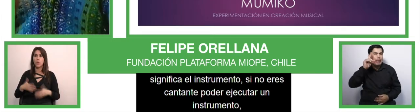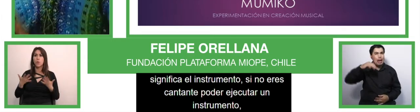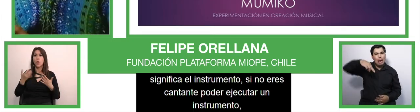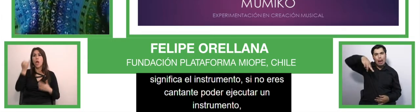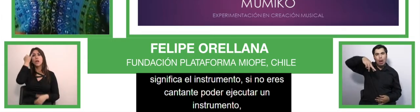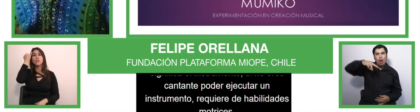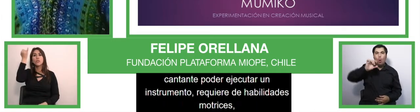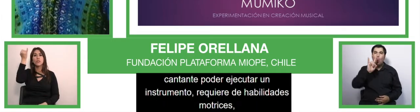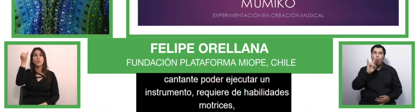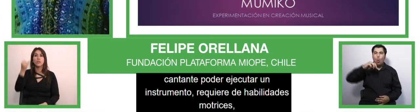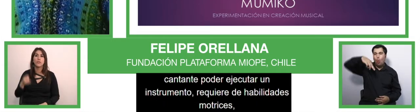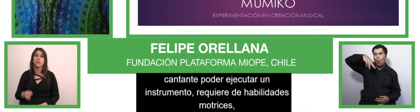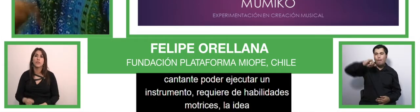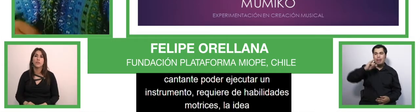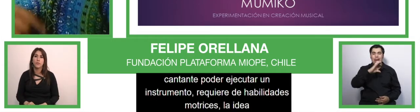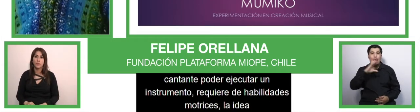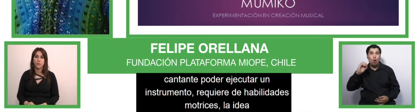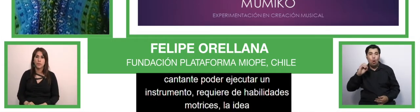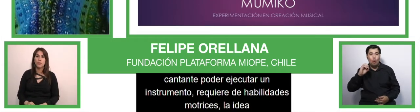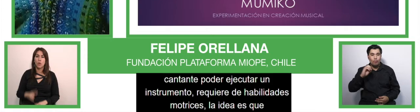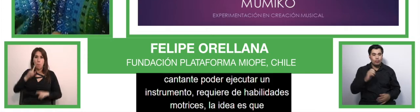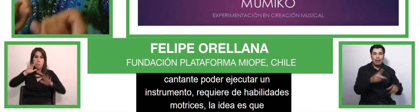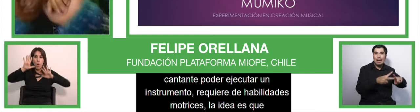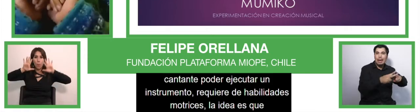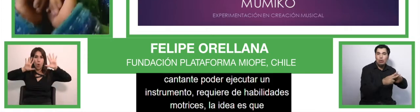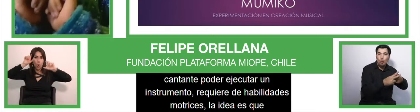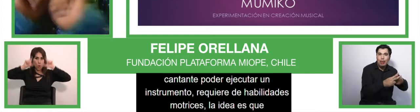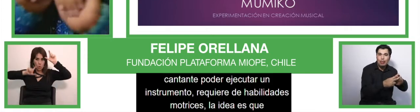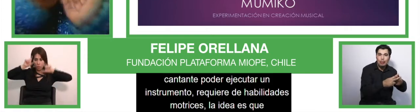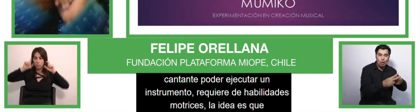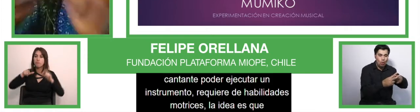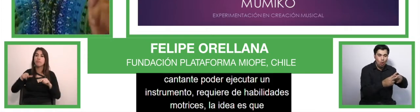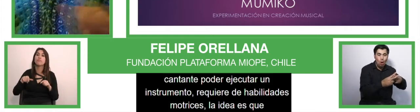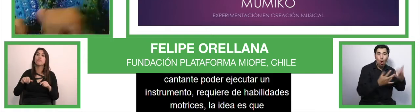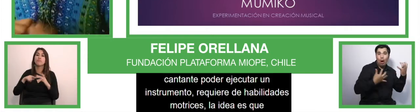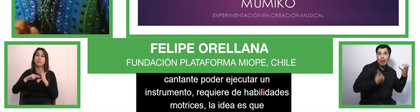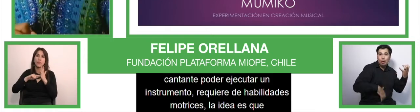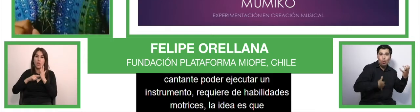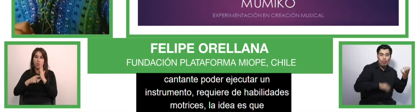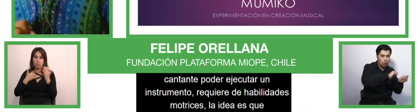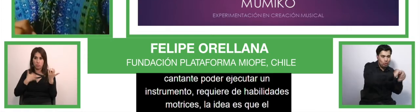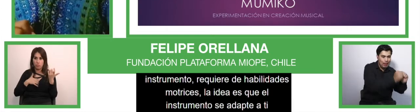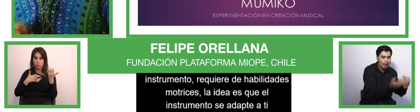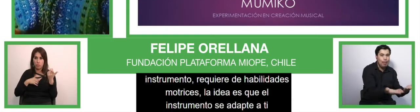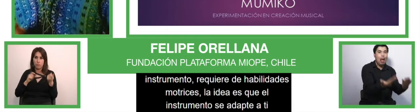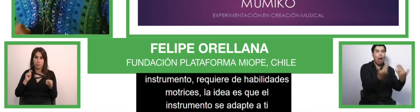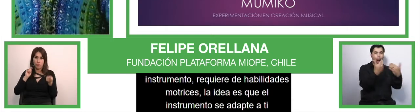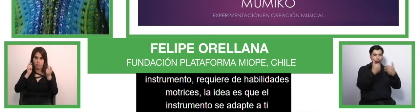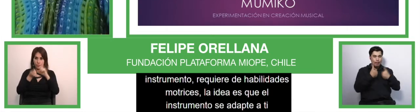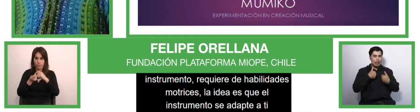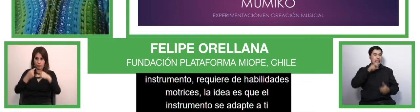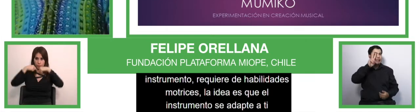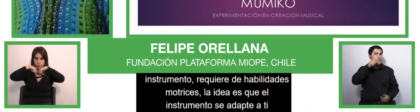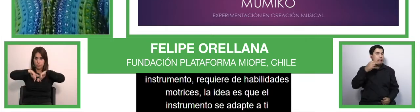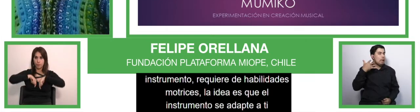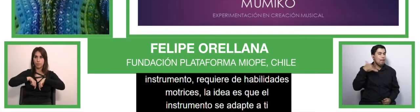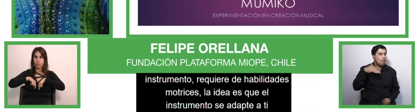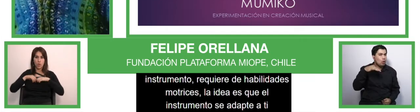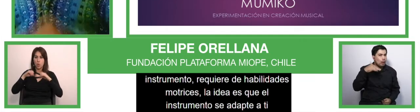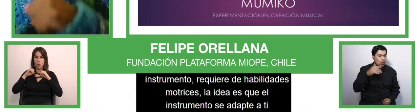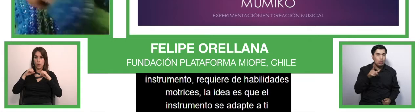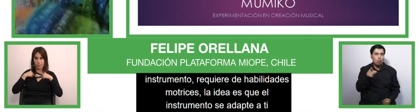instrumento se adapta a ti y tu musicalidad la saca sin importar tu capacidad física. Hoy